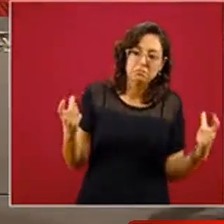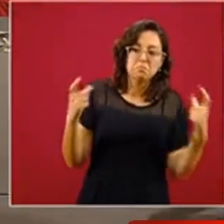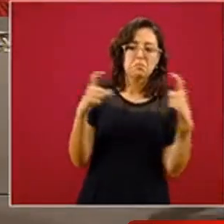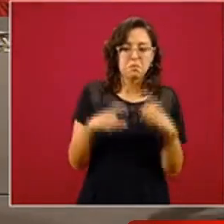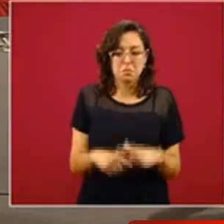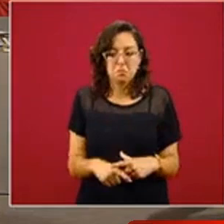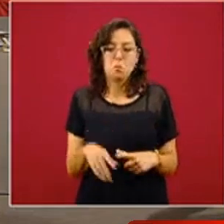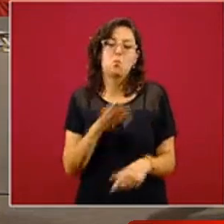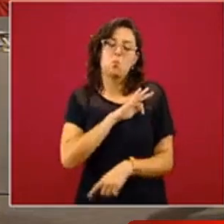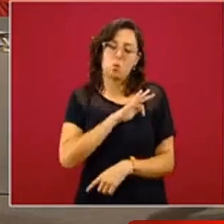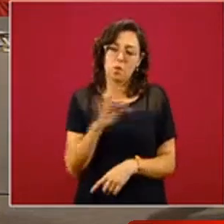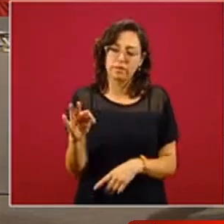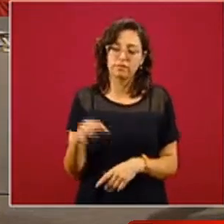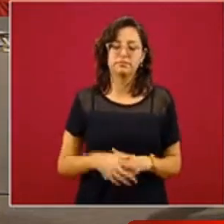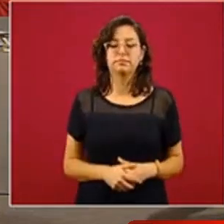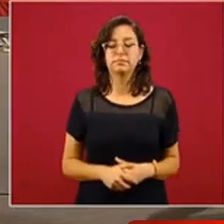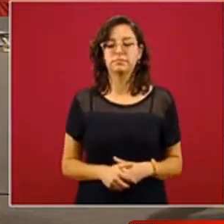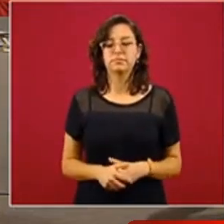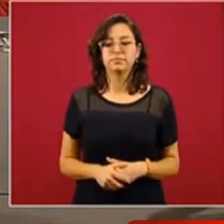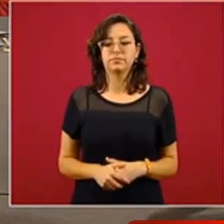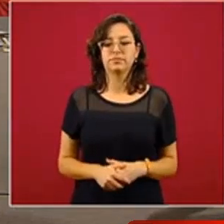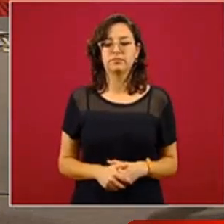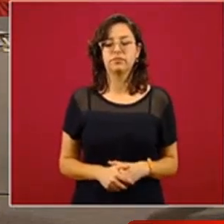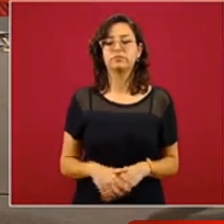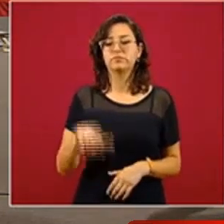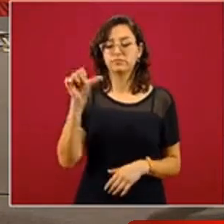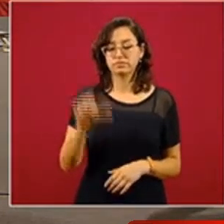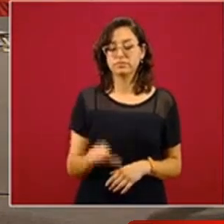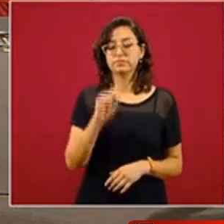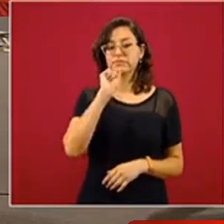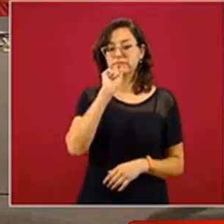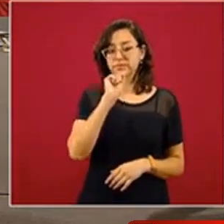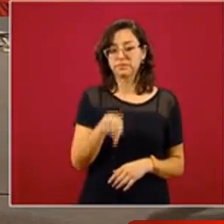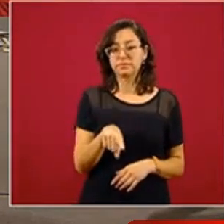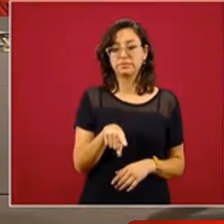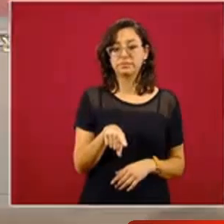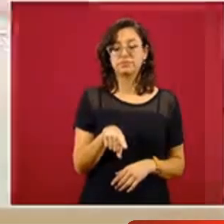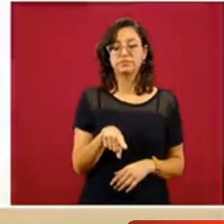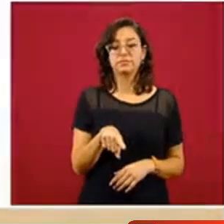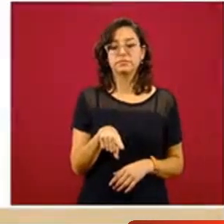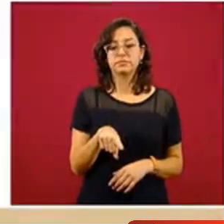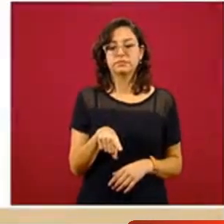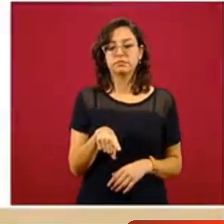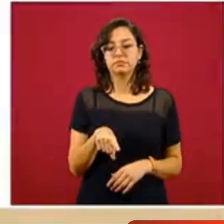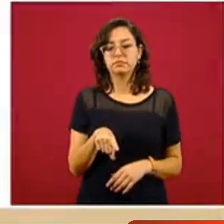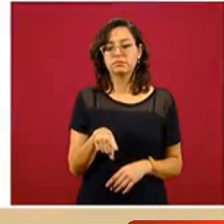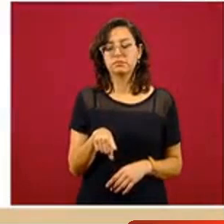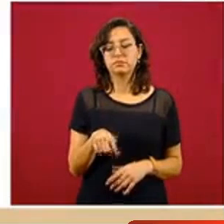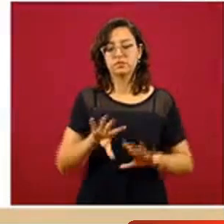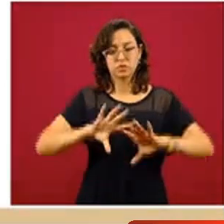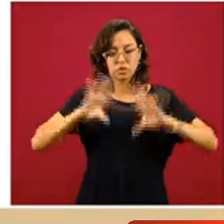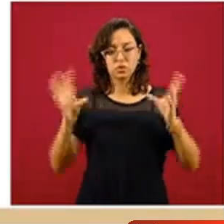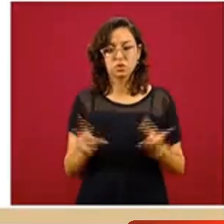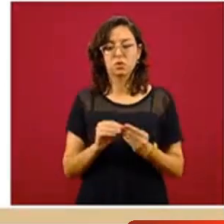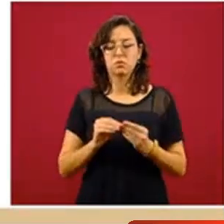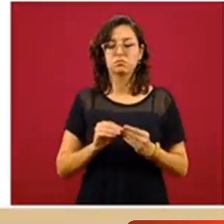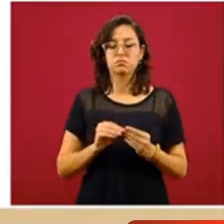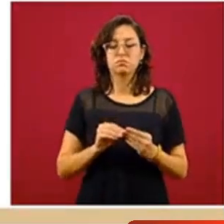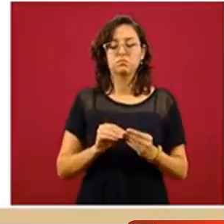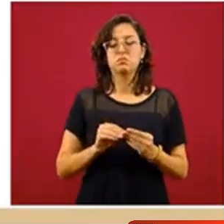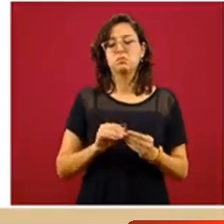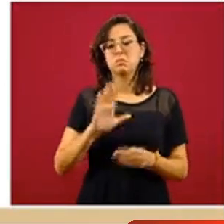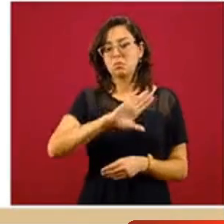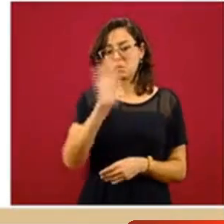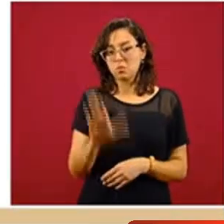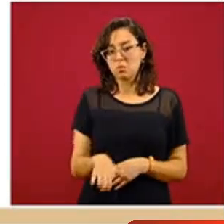puede disminuir. El día de hoy también se confirman en total, de manera